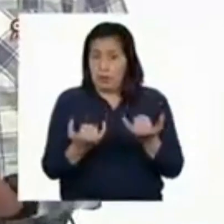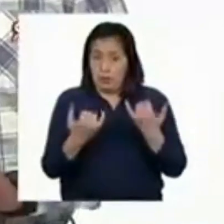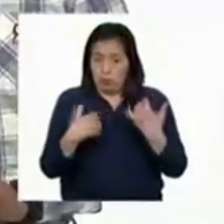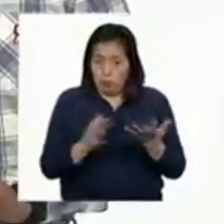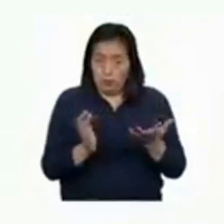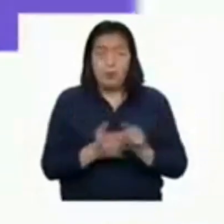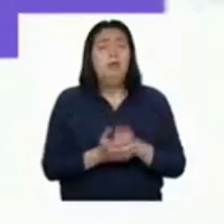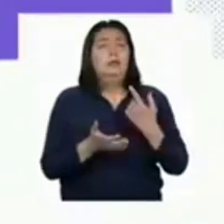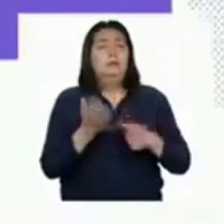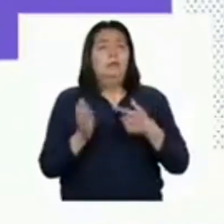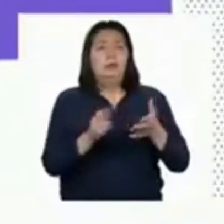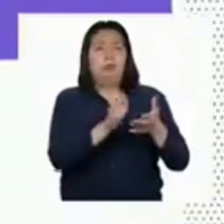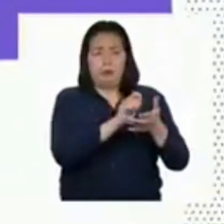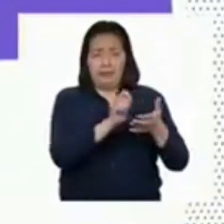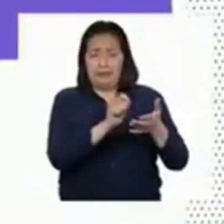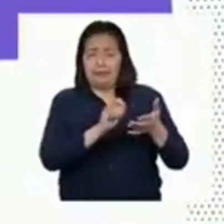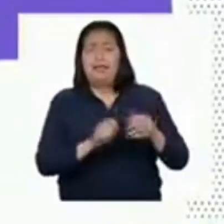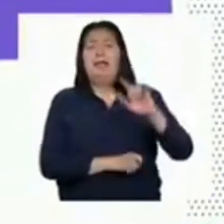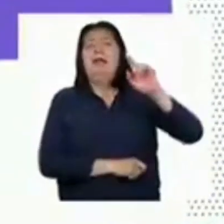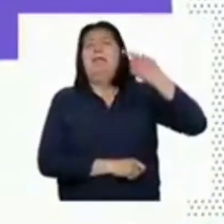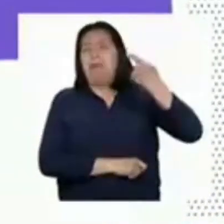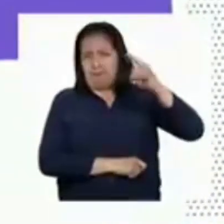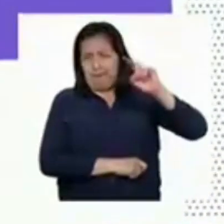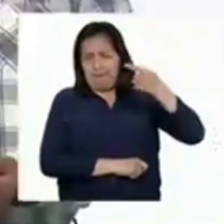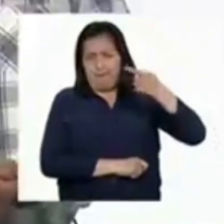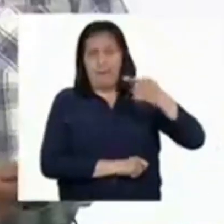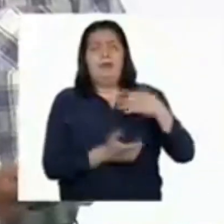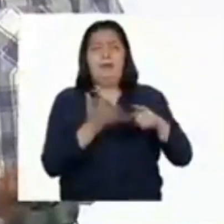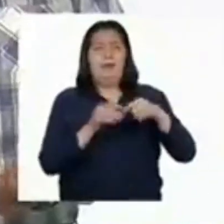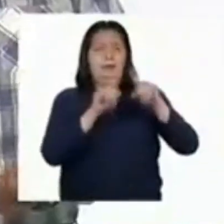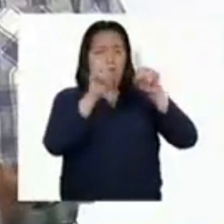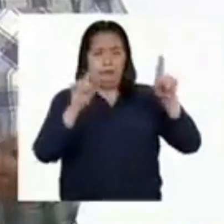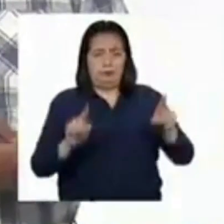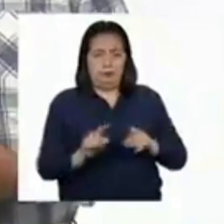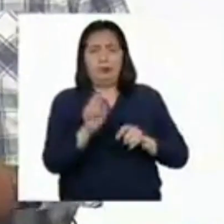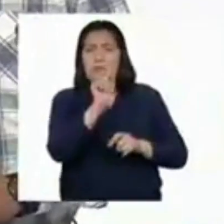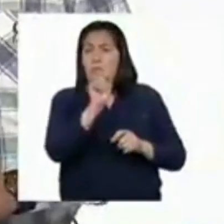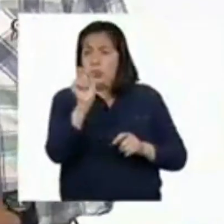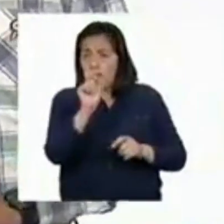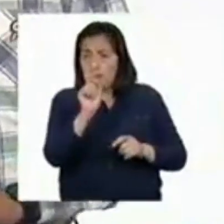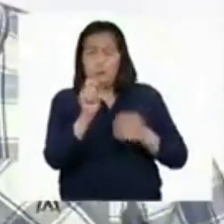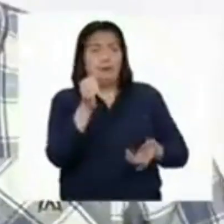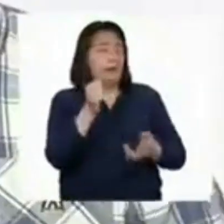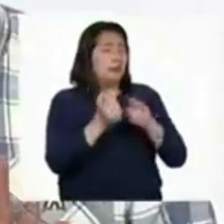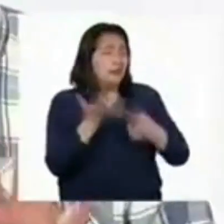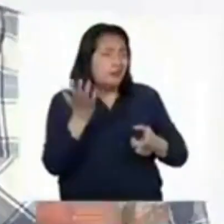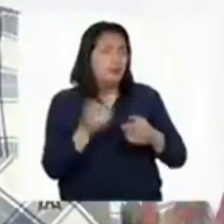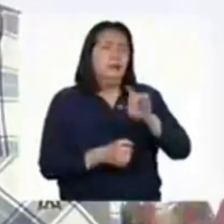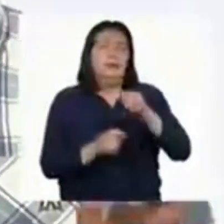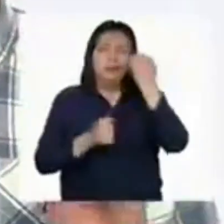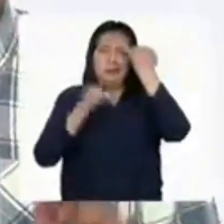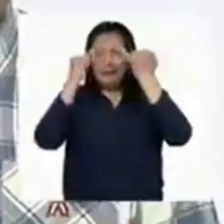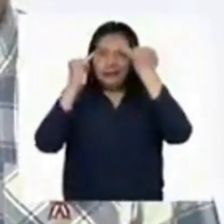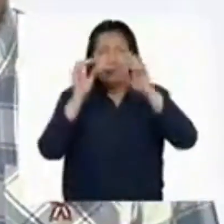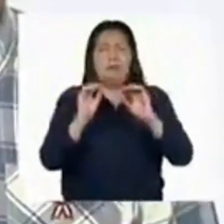Ahora, vamos a redactar la primera versión del texto. Cuando escribimos, debemos asegurarnos de que nuestras